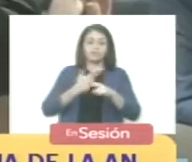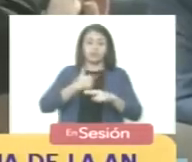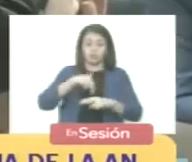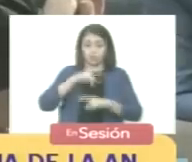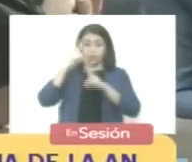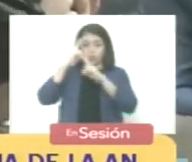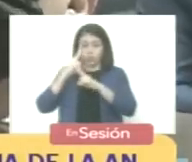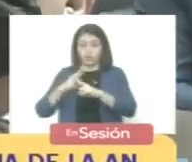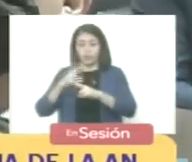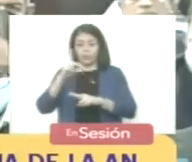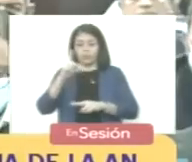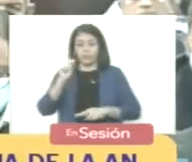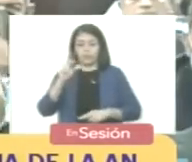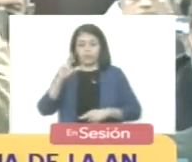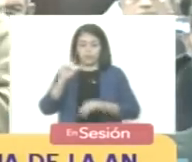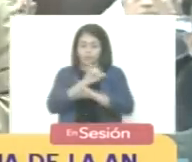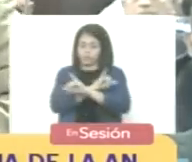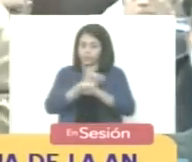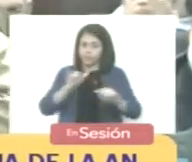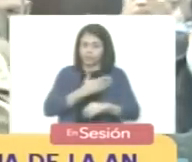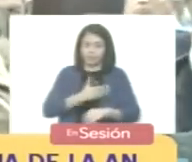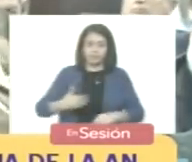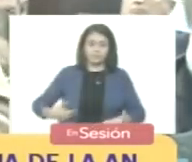hoy honramos a Darío Vivas. Es todo, señor presidente.